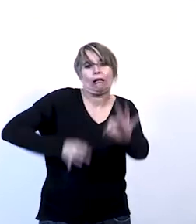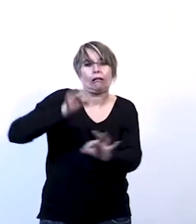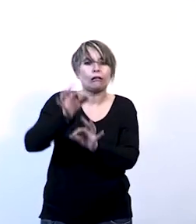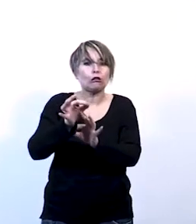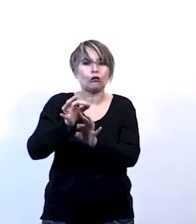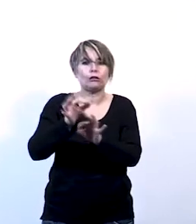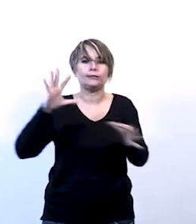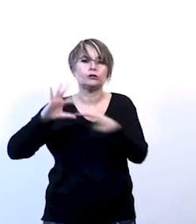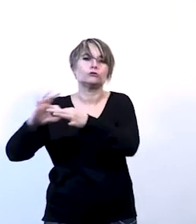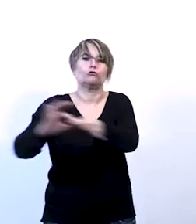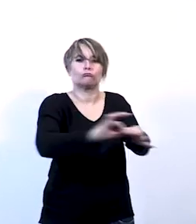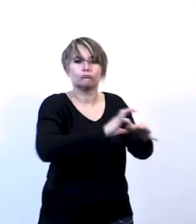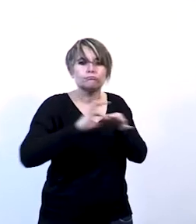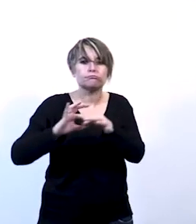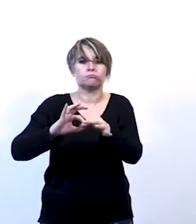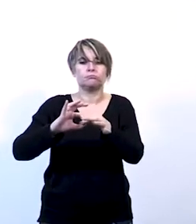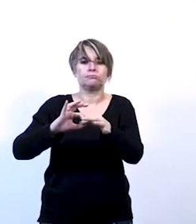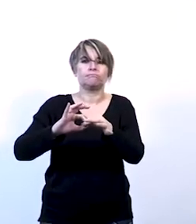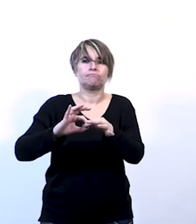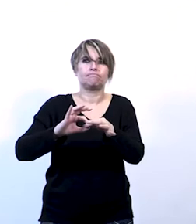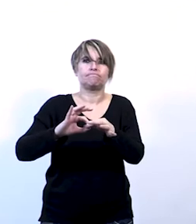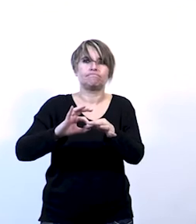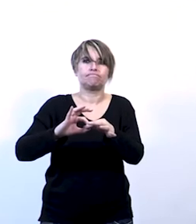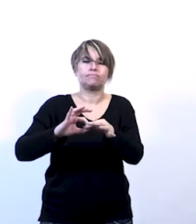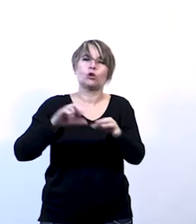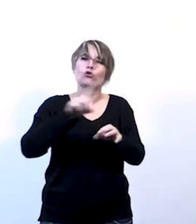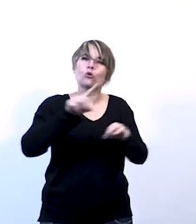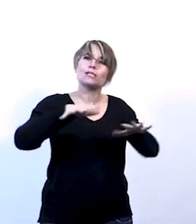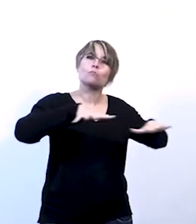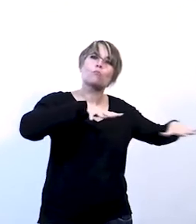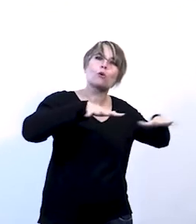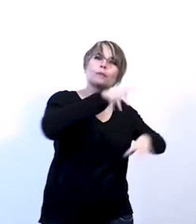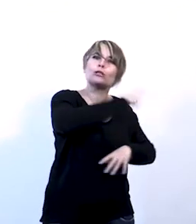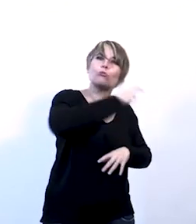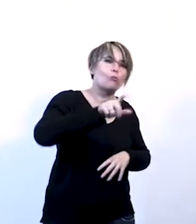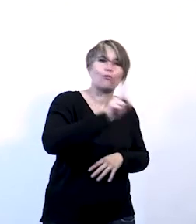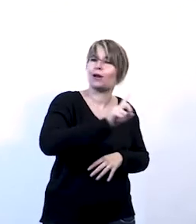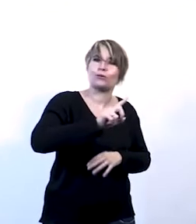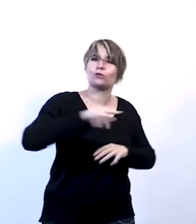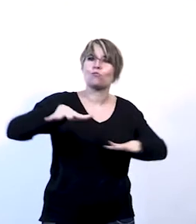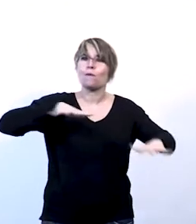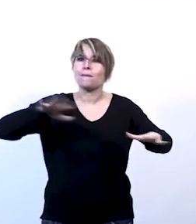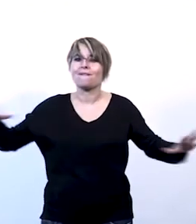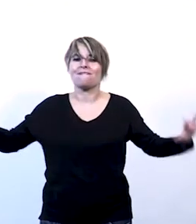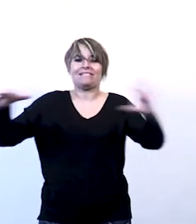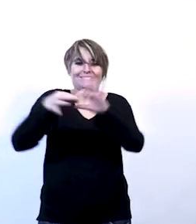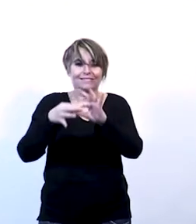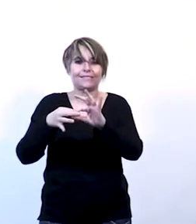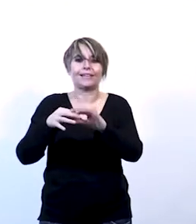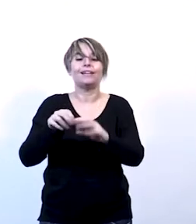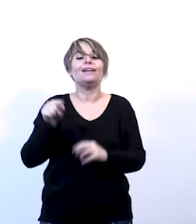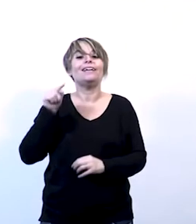en coaliciones más que en movimiento popular como era antes. Y ese